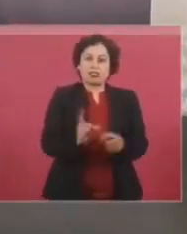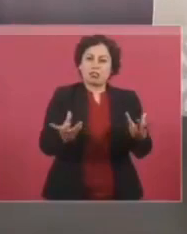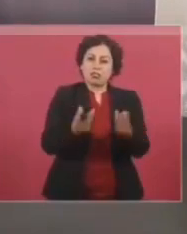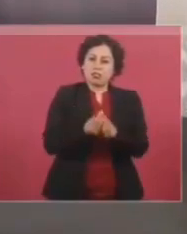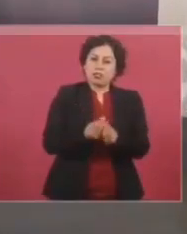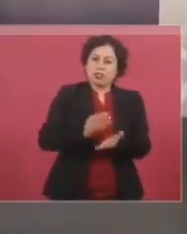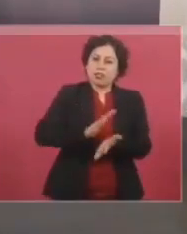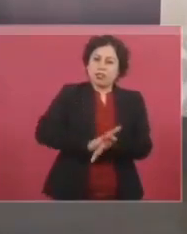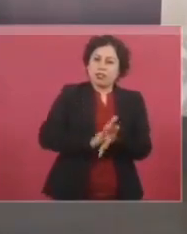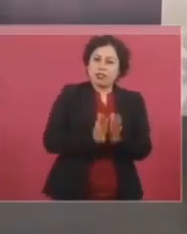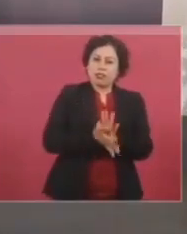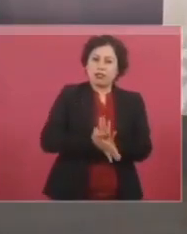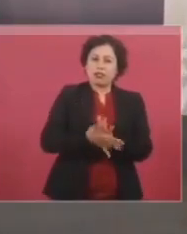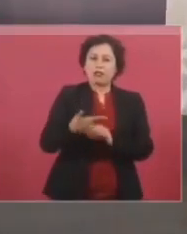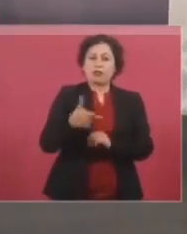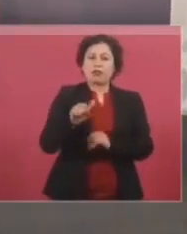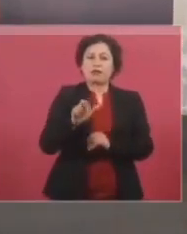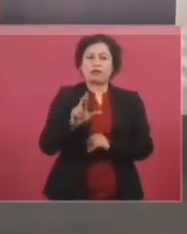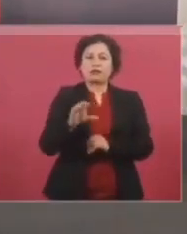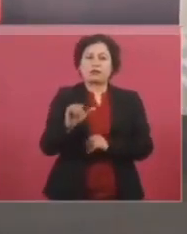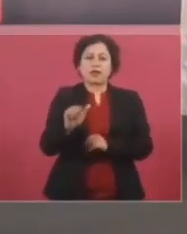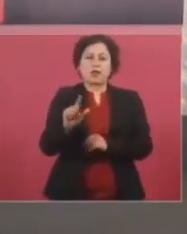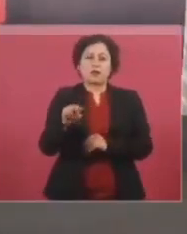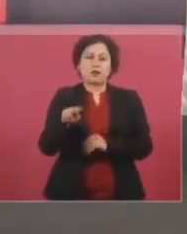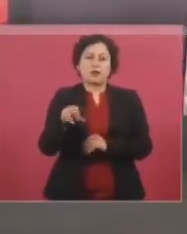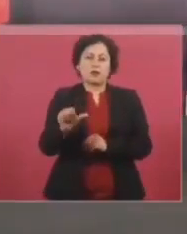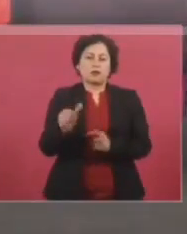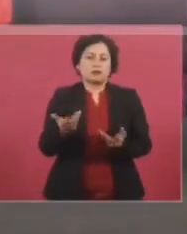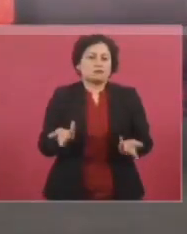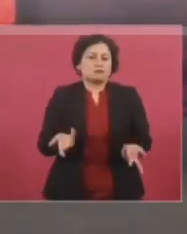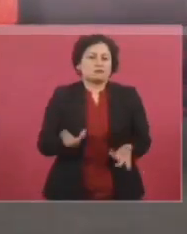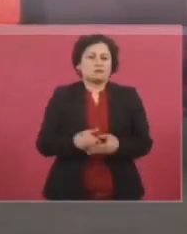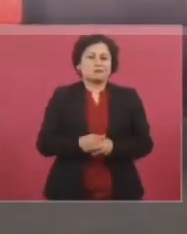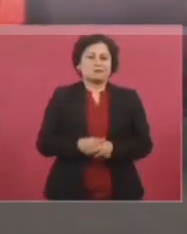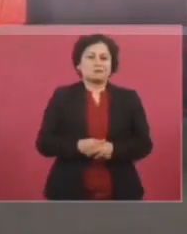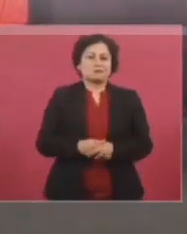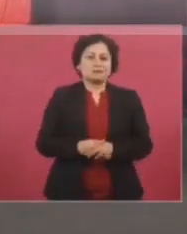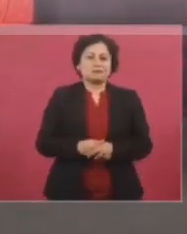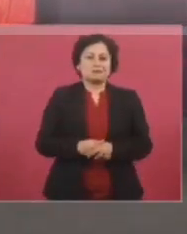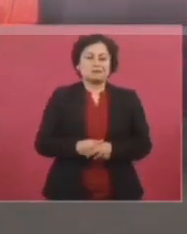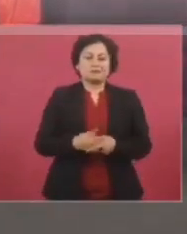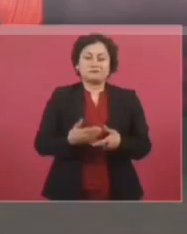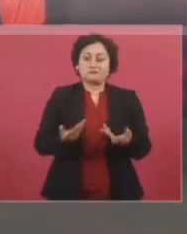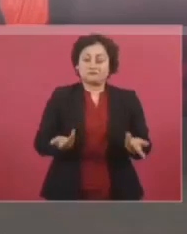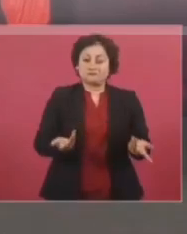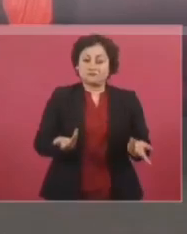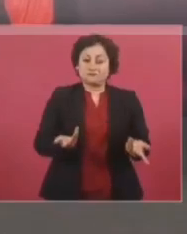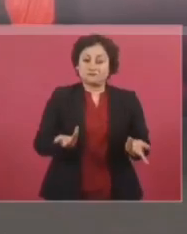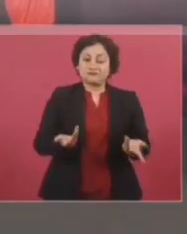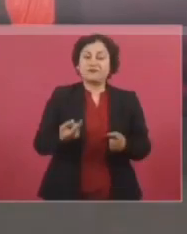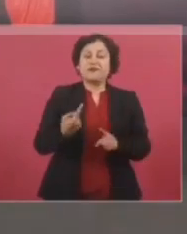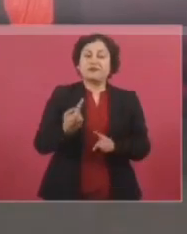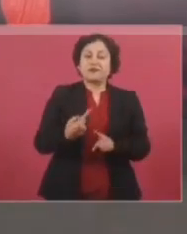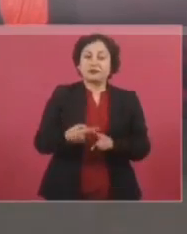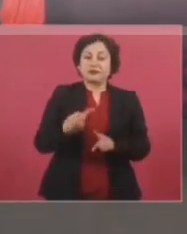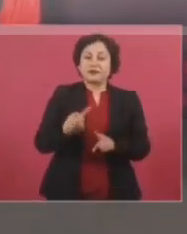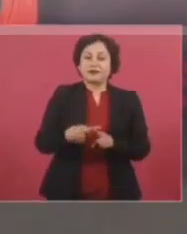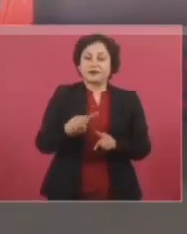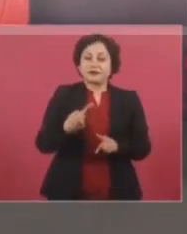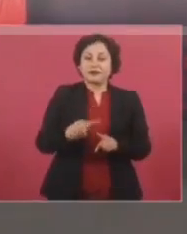idea, ella no tiene un proyecto de nación. Lo mismo que Vicente Fox. Se los vuelvo a